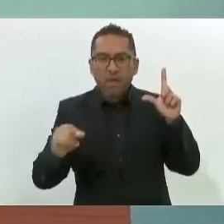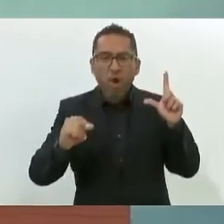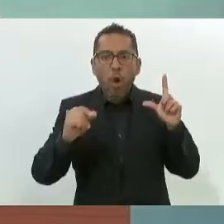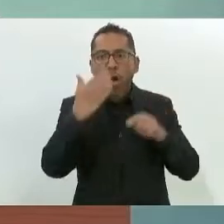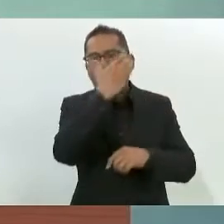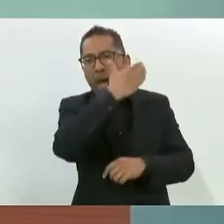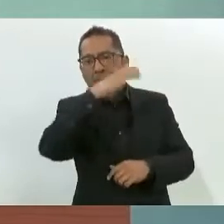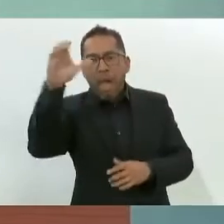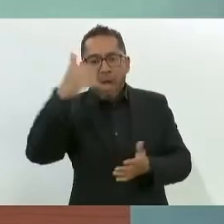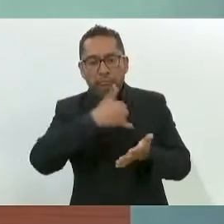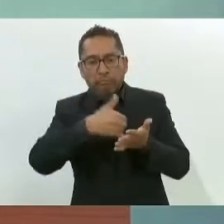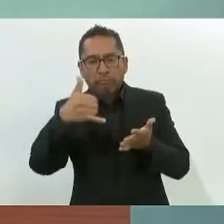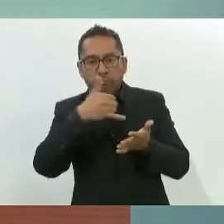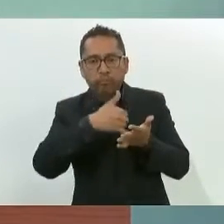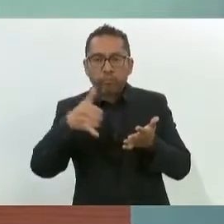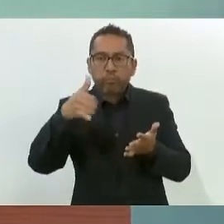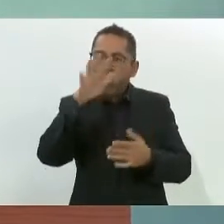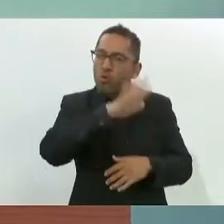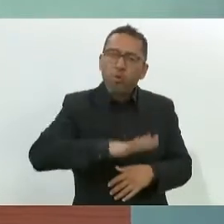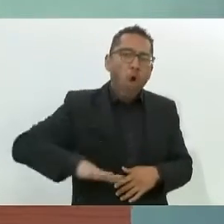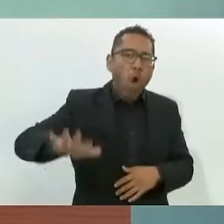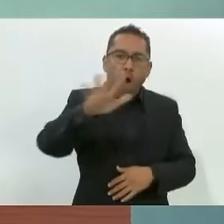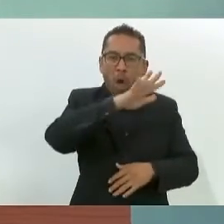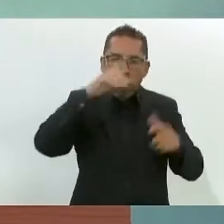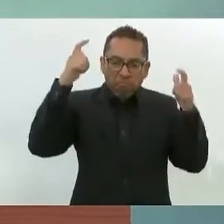a los productores del campo.